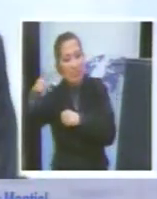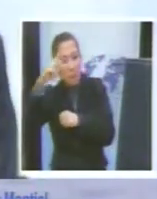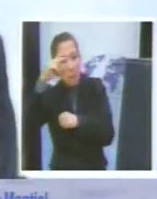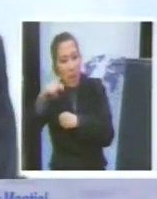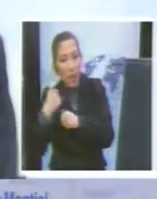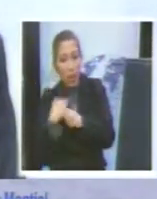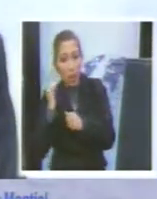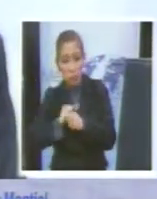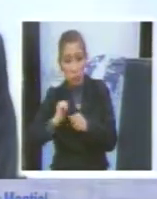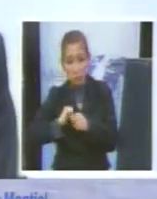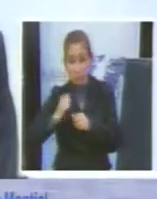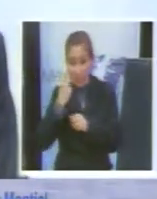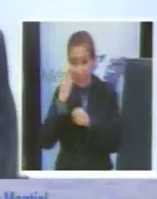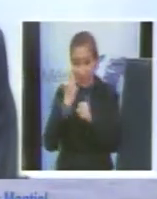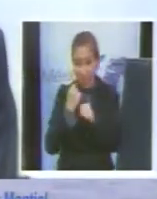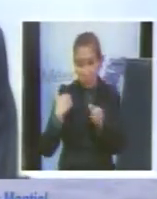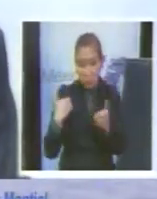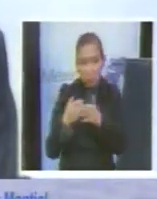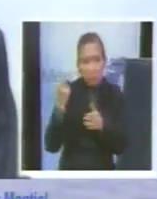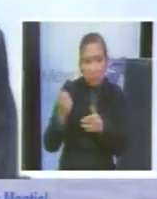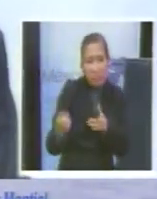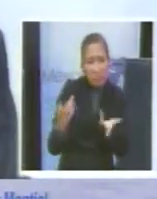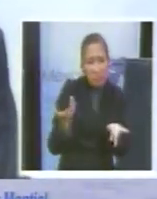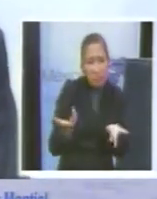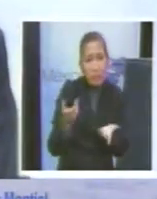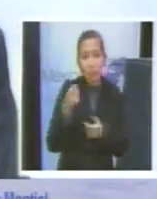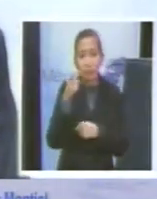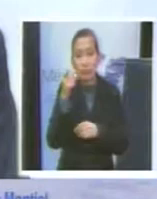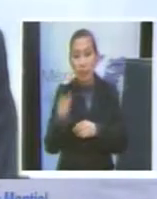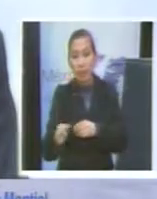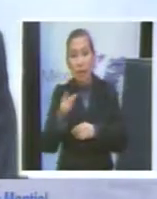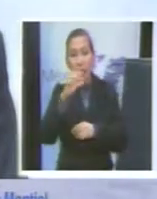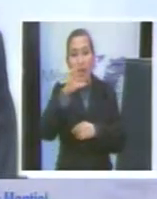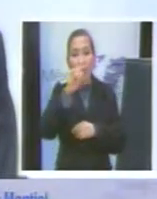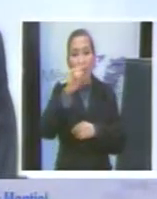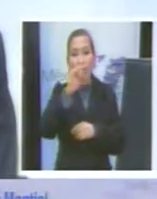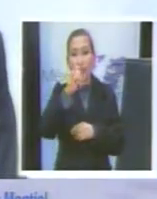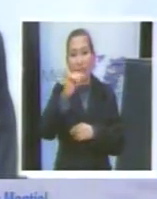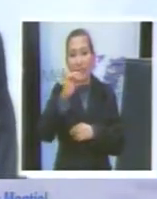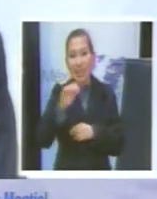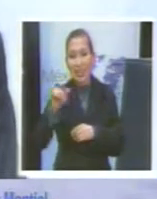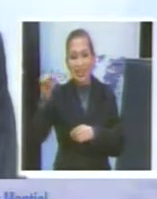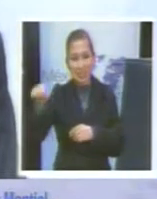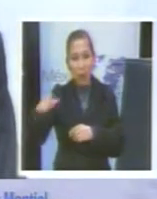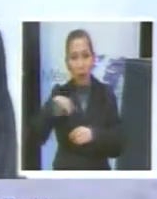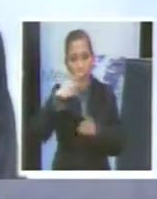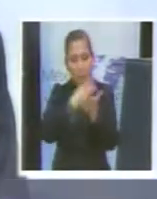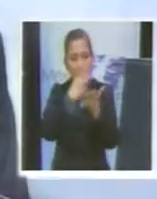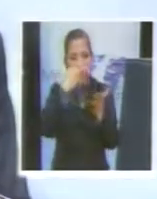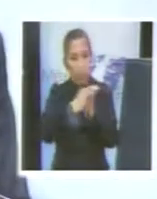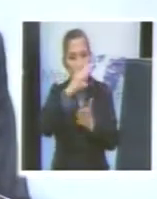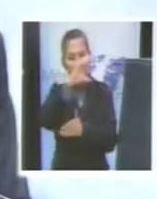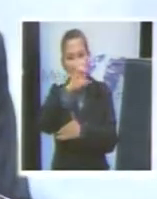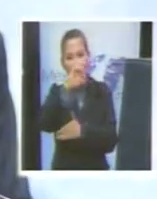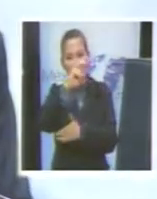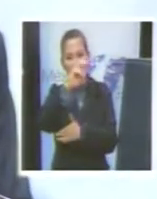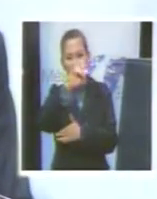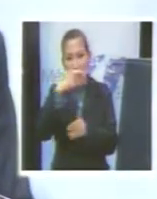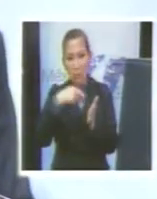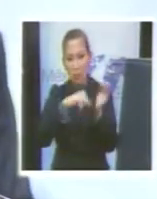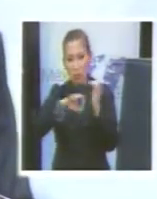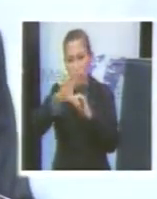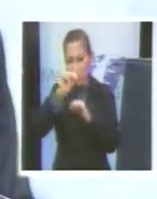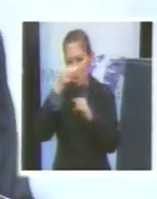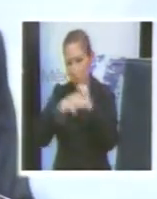en el último siglo. En el discurso de Carlos Fuentes en Alcalá de Henares al recibir el premio Cervantes a fines de los